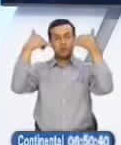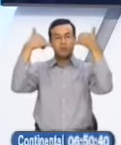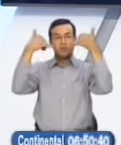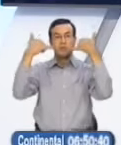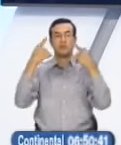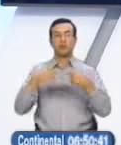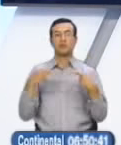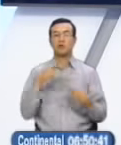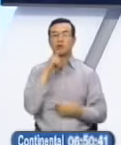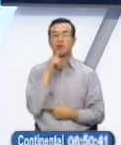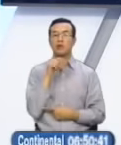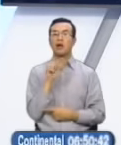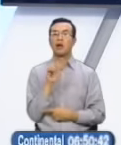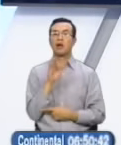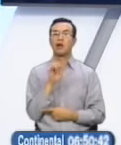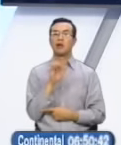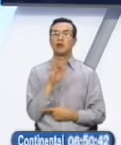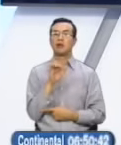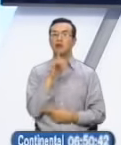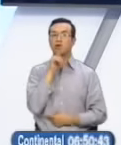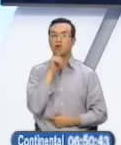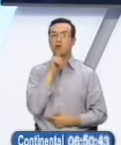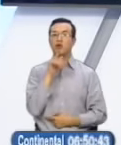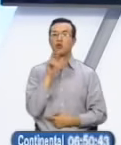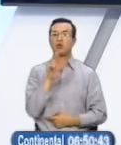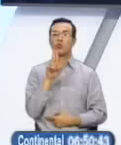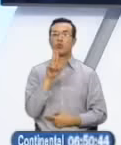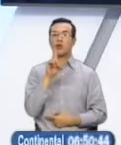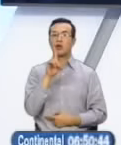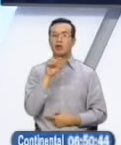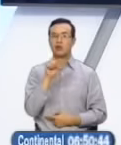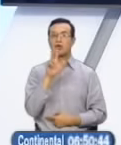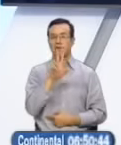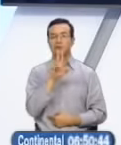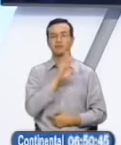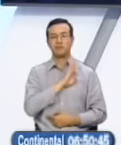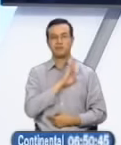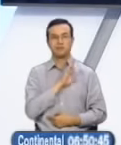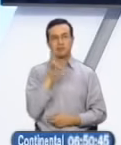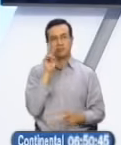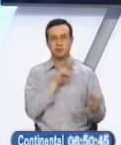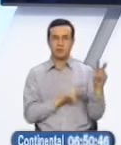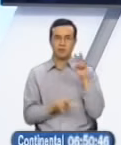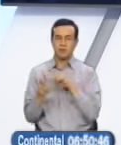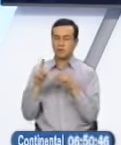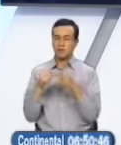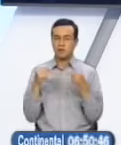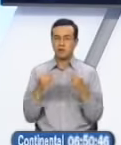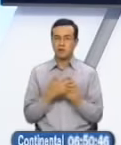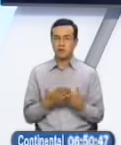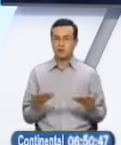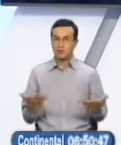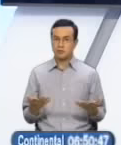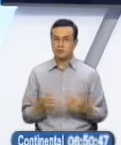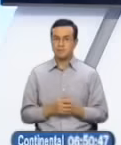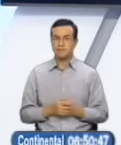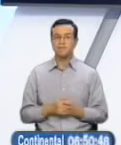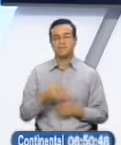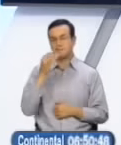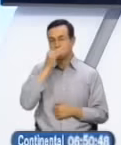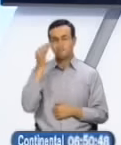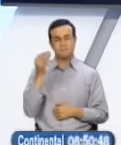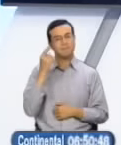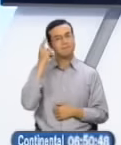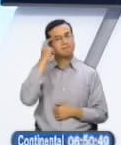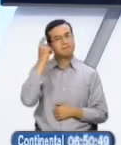El rival Atlético Nacional lo dirige Reinaldo Rueda, un conocido nuestro que hizo un análisis de este encuentro y que, por supuesto, seguramente